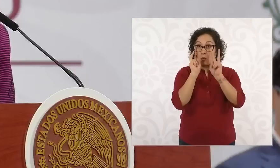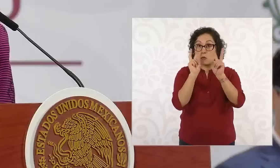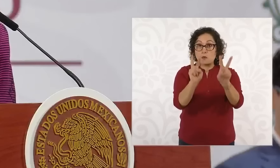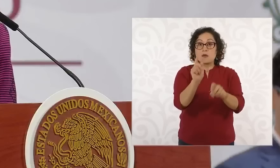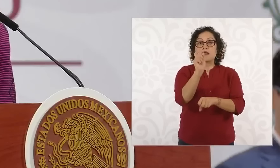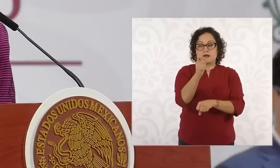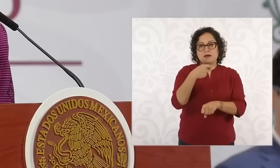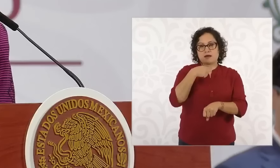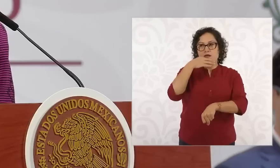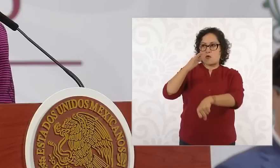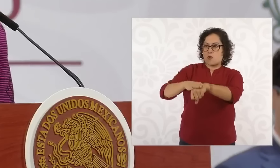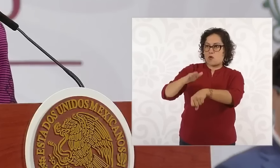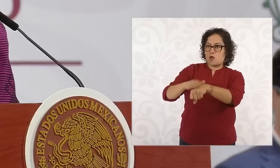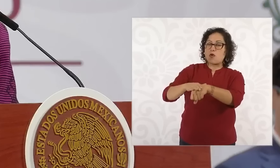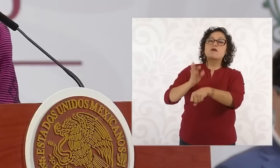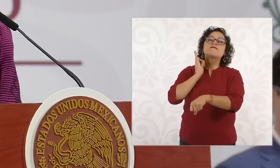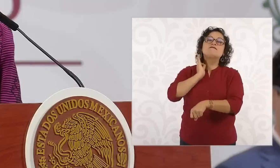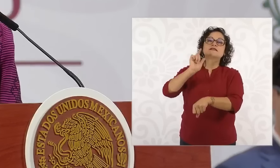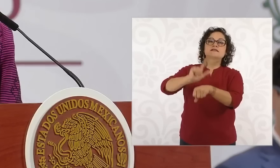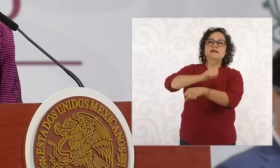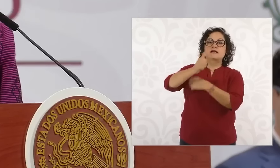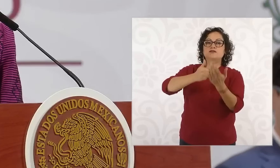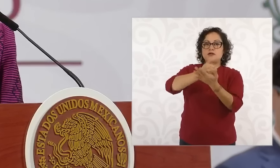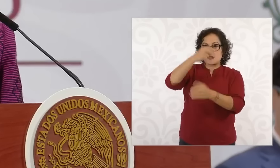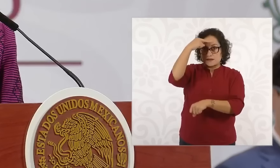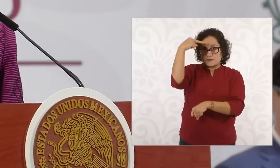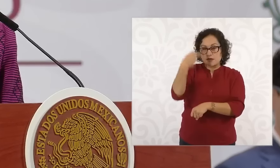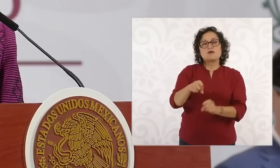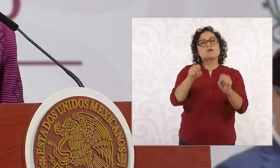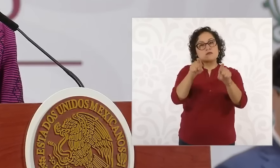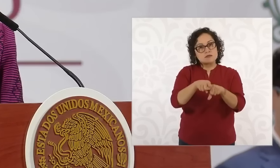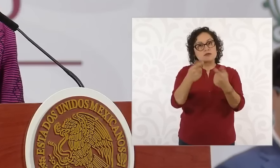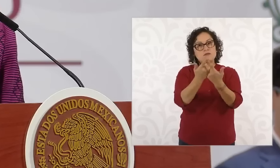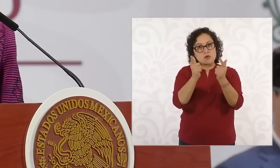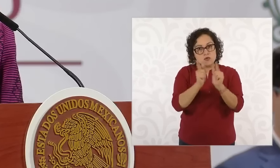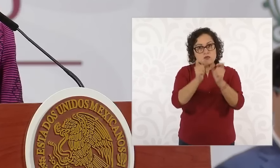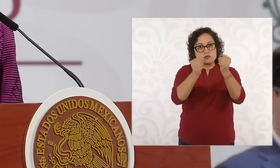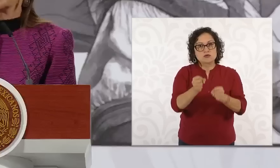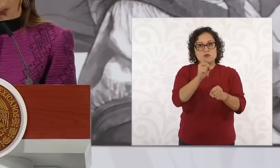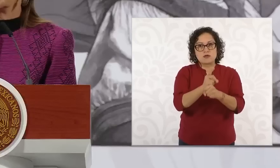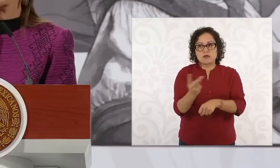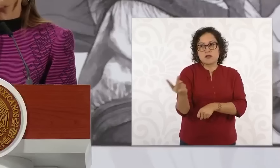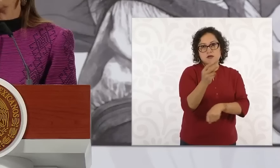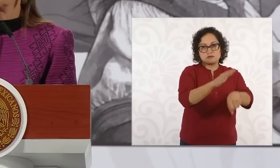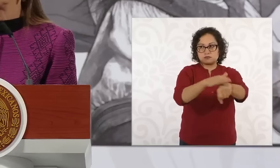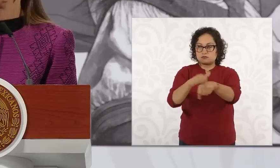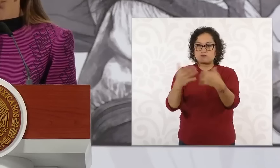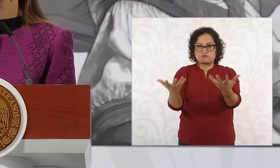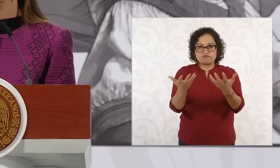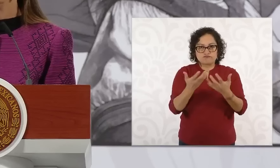la Ciudad de México y al propio Gabinete de Seguridad, que es importante que se investigue quiénes y